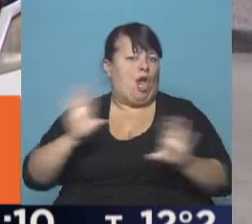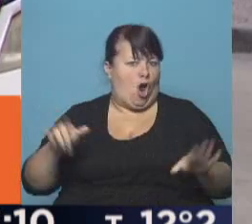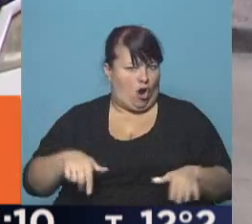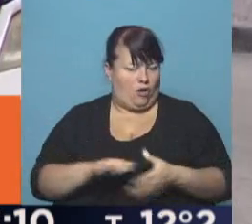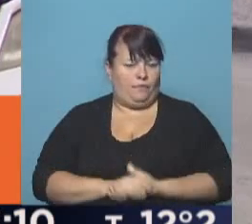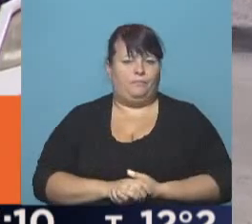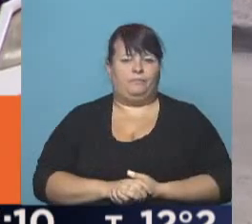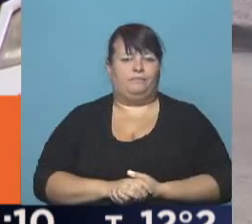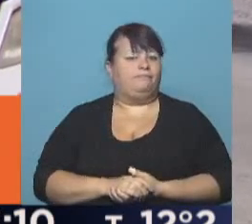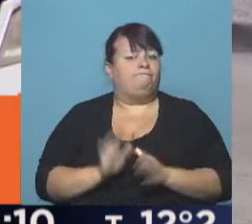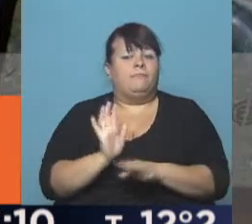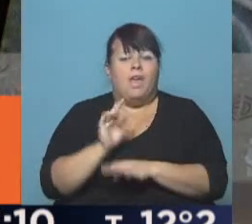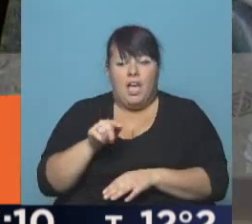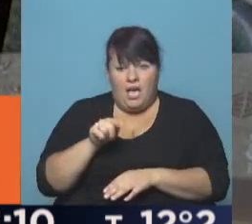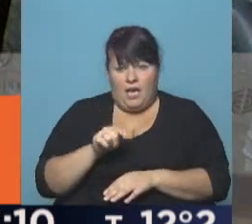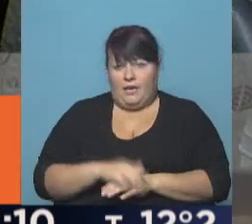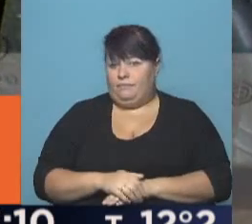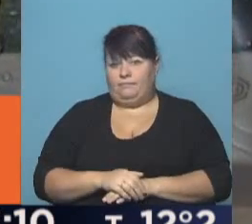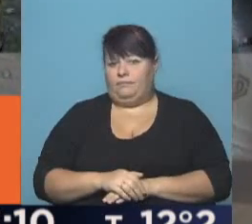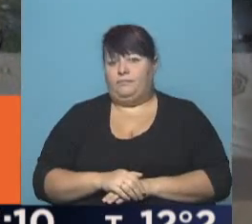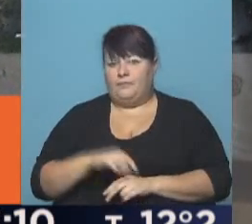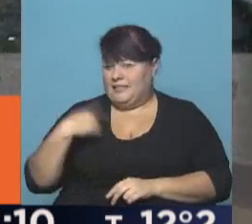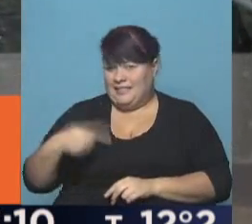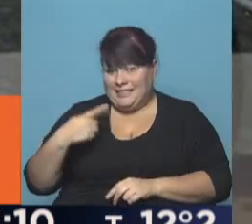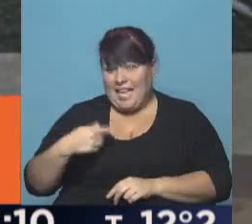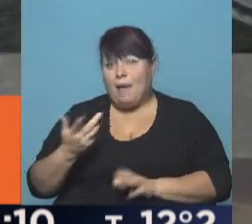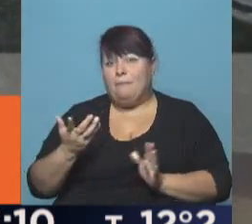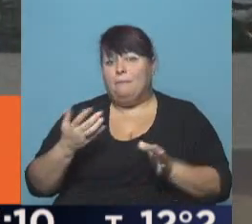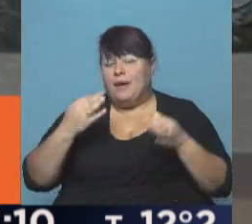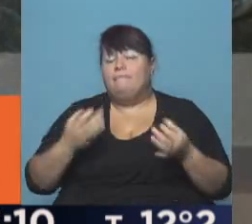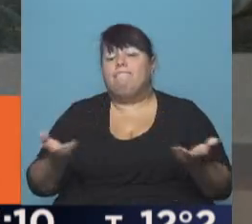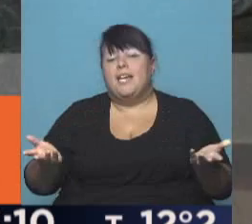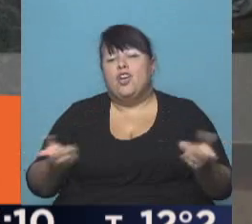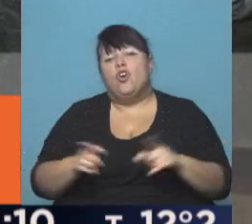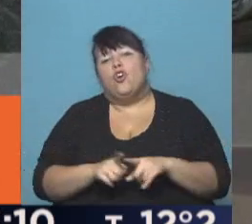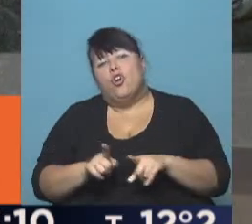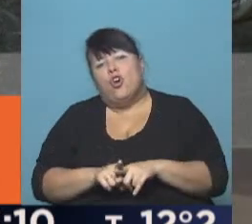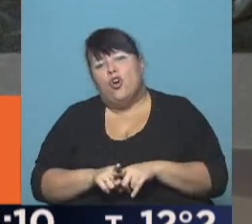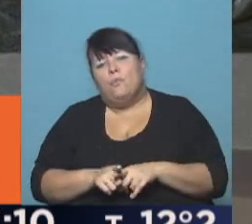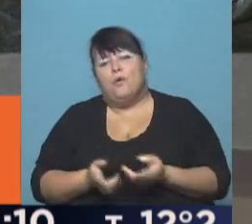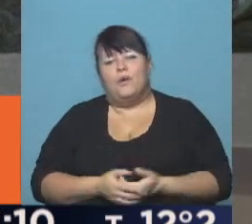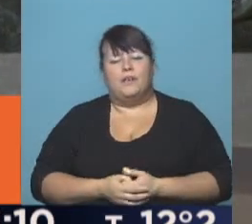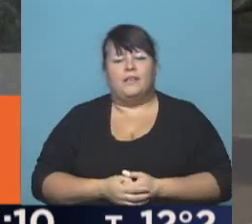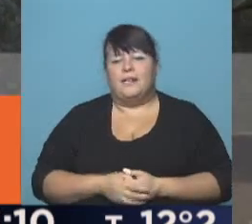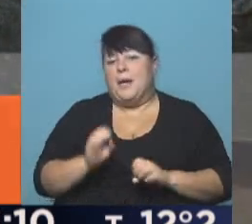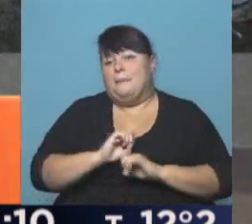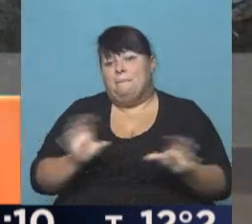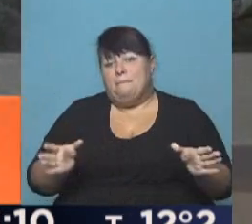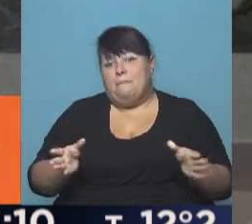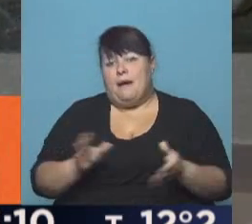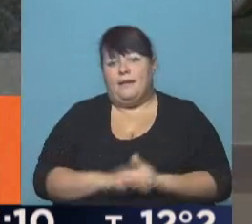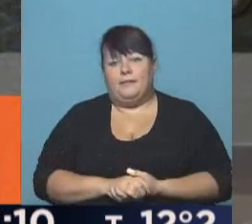es algo que pasa siempre pero es como decir es una vez gracias por